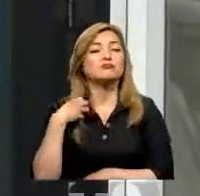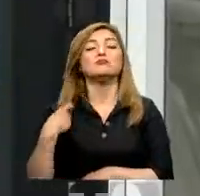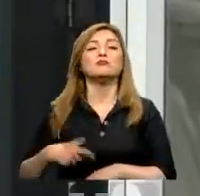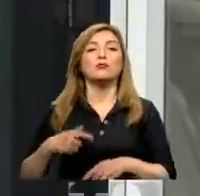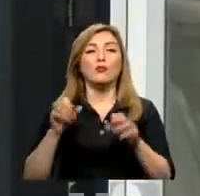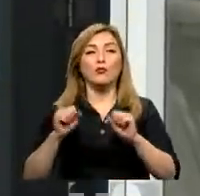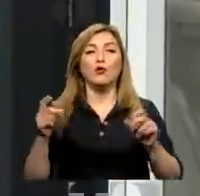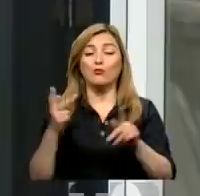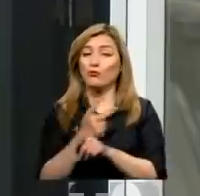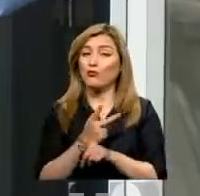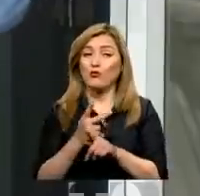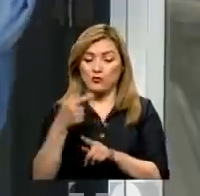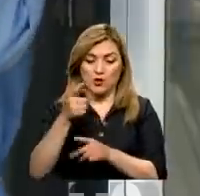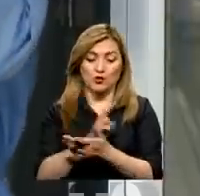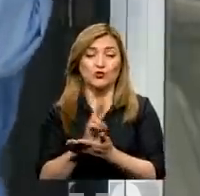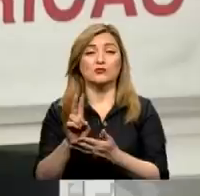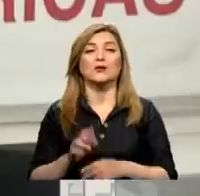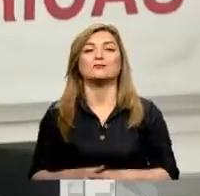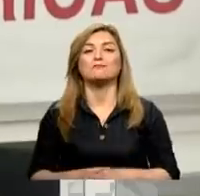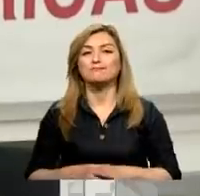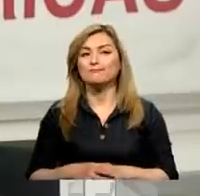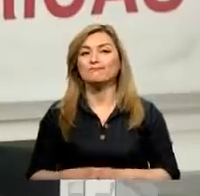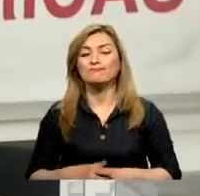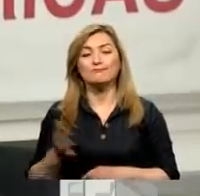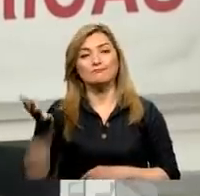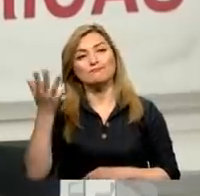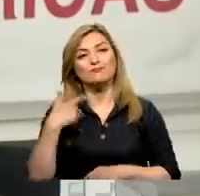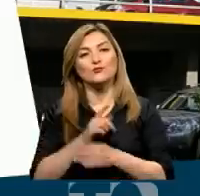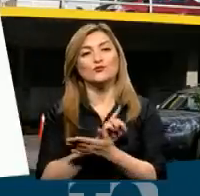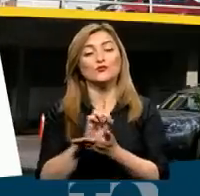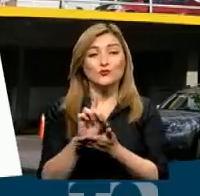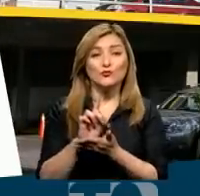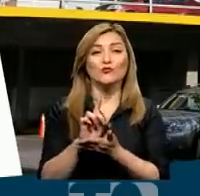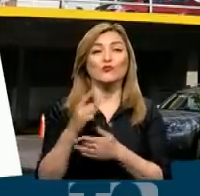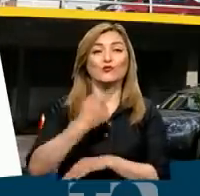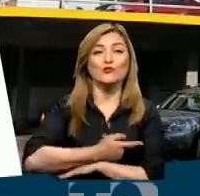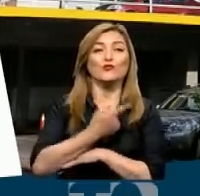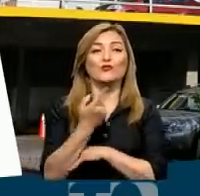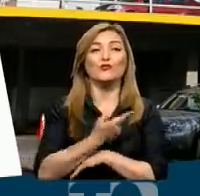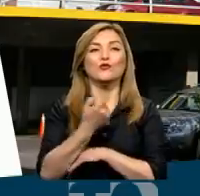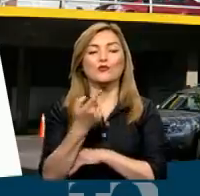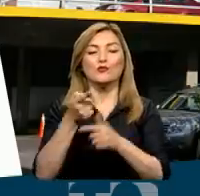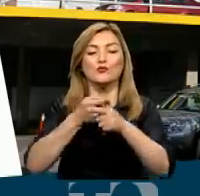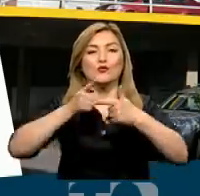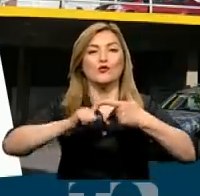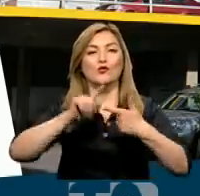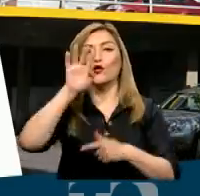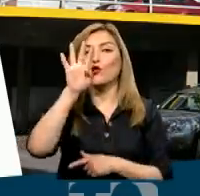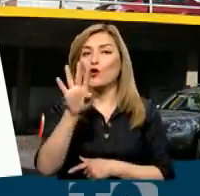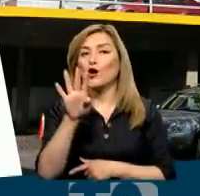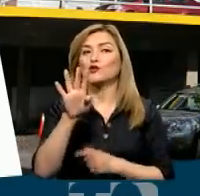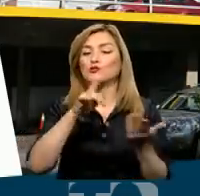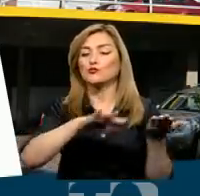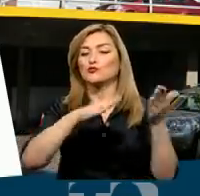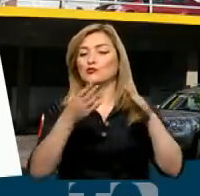podría empeorar en las próximas 2 semanas. Hasta la semana pasada en esa casa de salud a diario se registraban en promedio 4